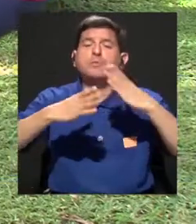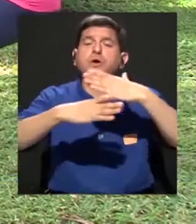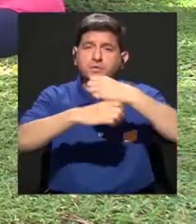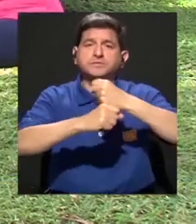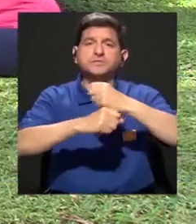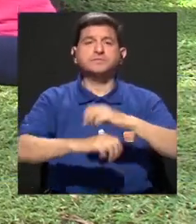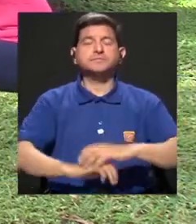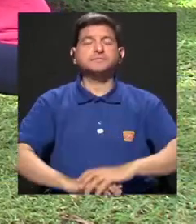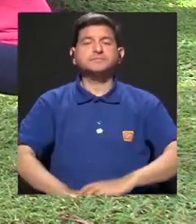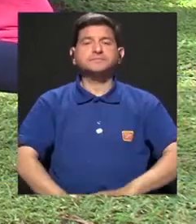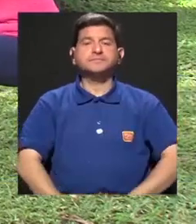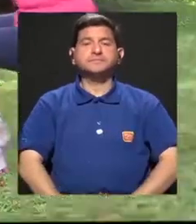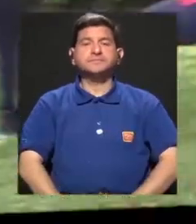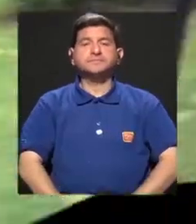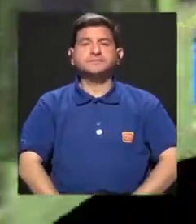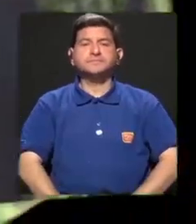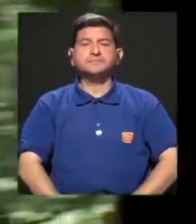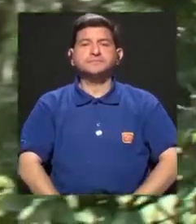mayor sobrecarga.